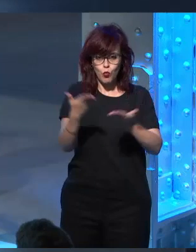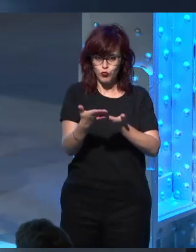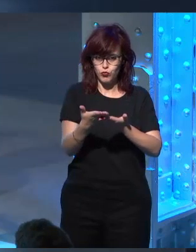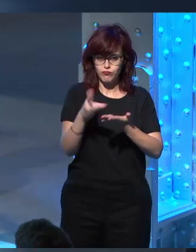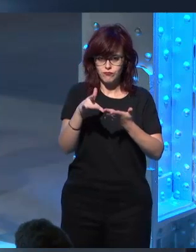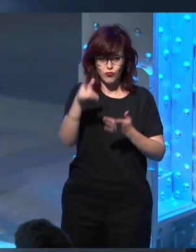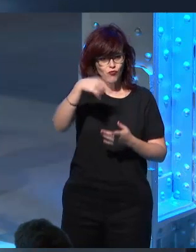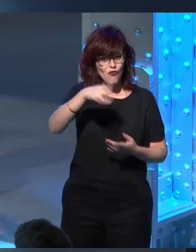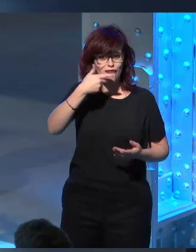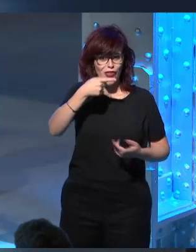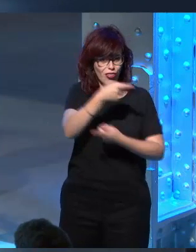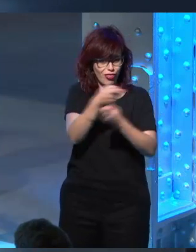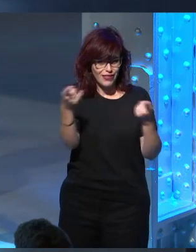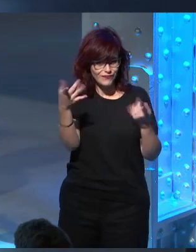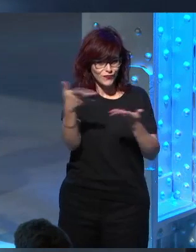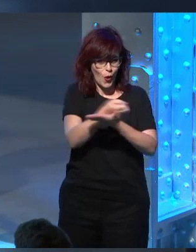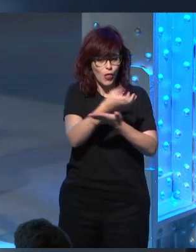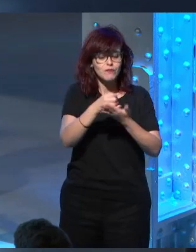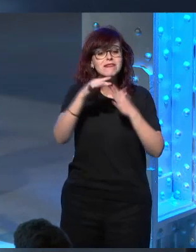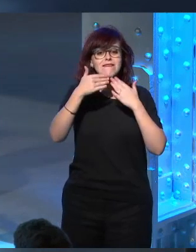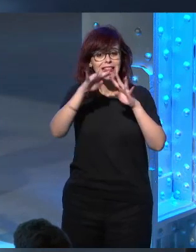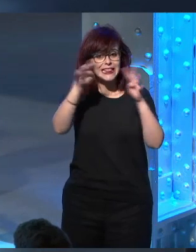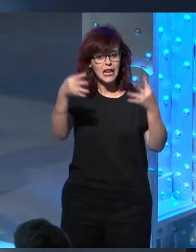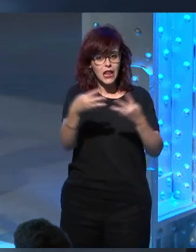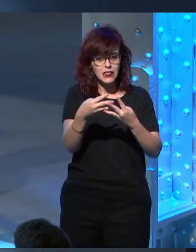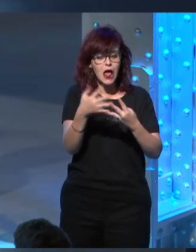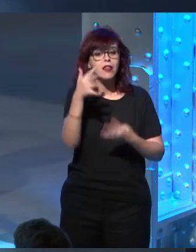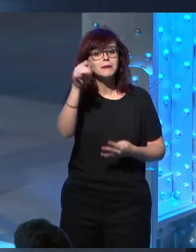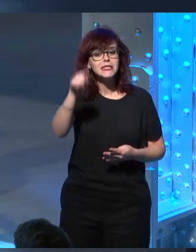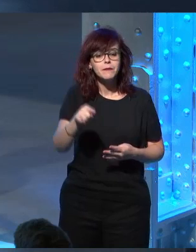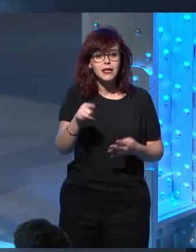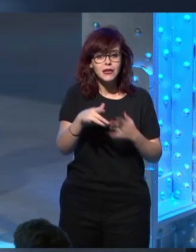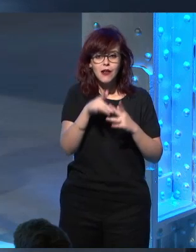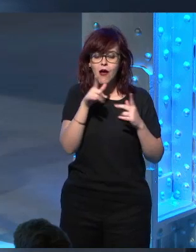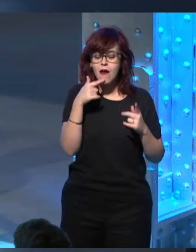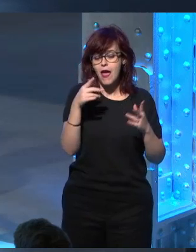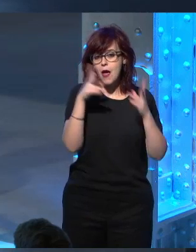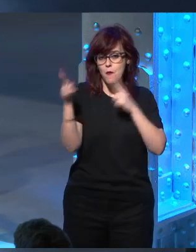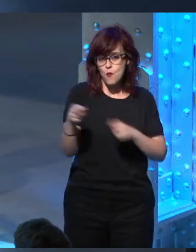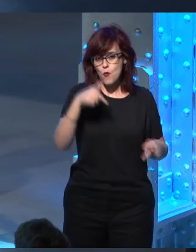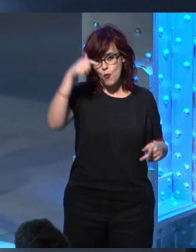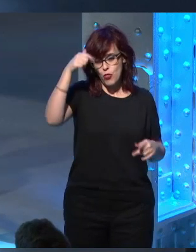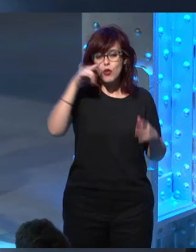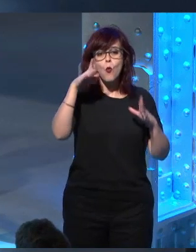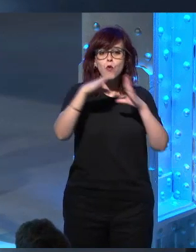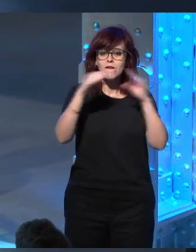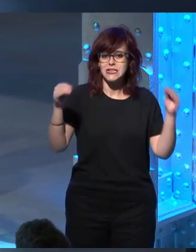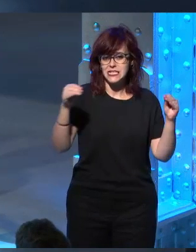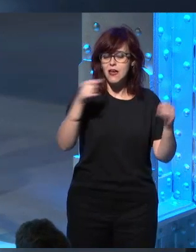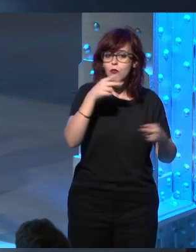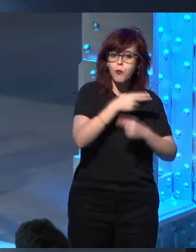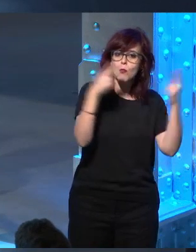vosotros seguro que todos habéis seguido en Internet. Ellos son además de la primera promoción de una universidad pública de